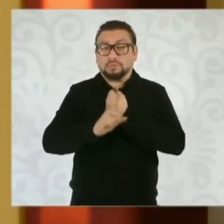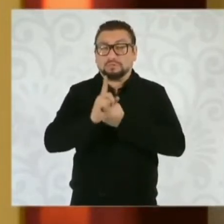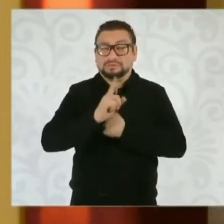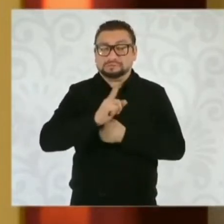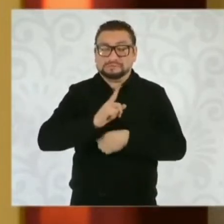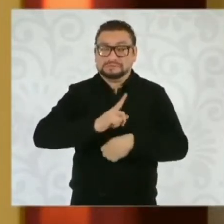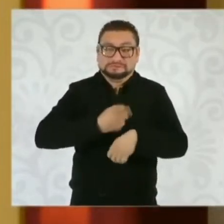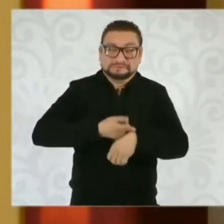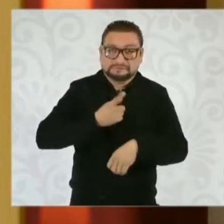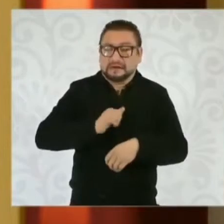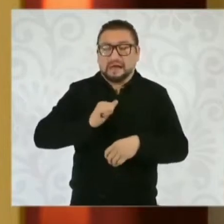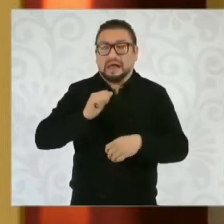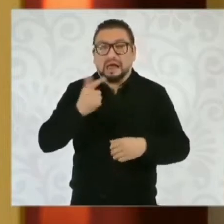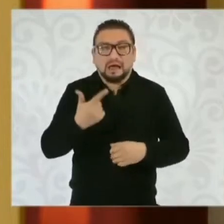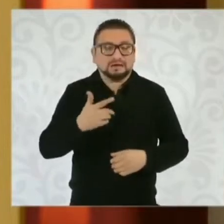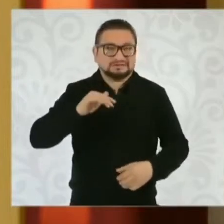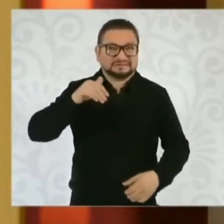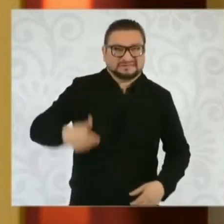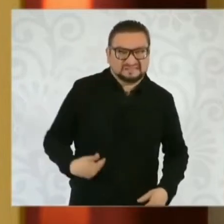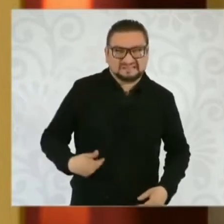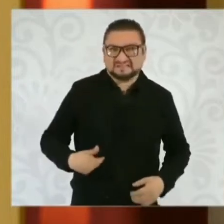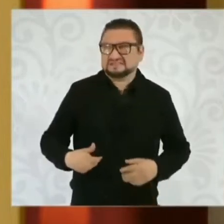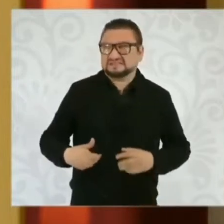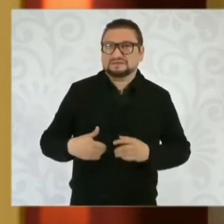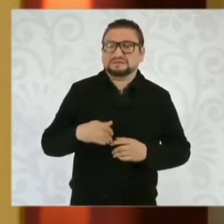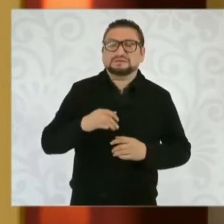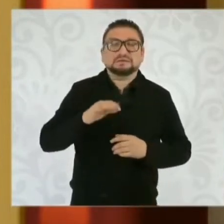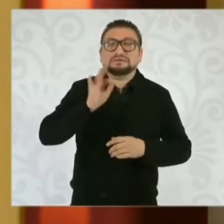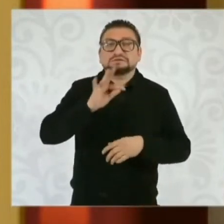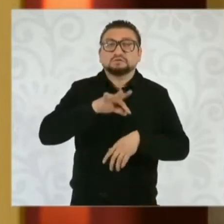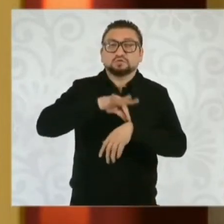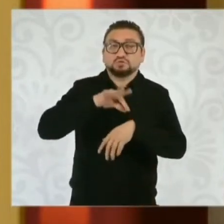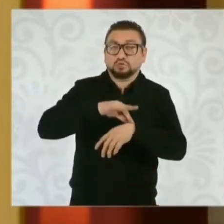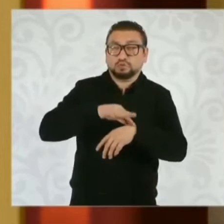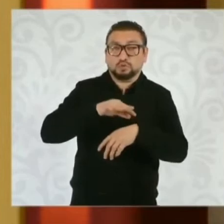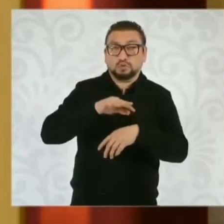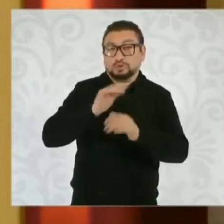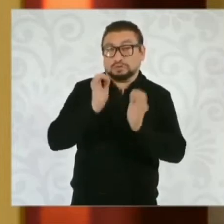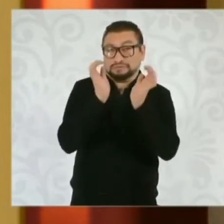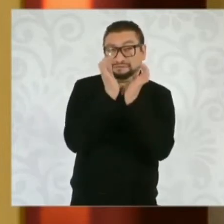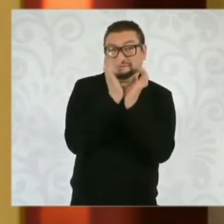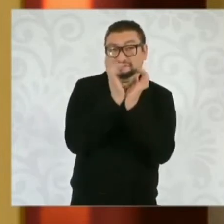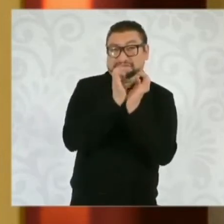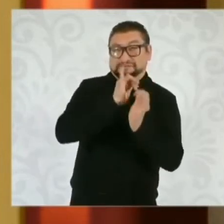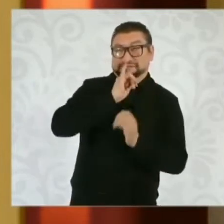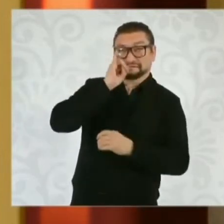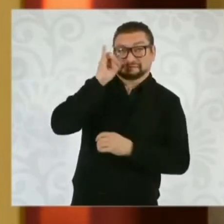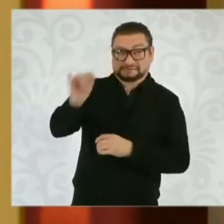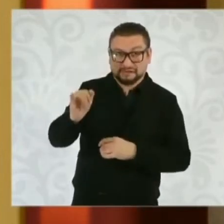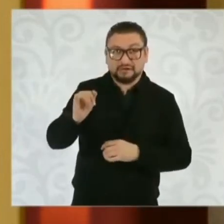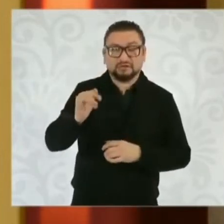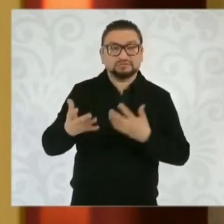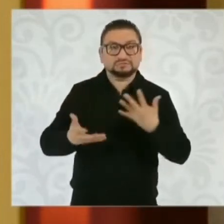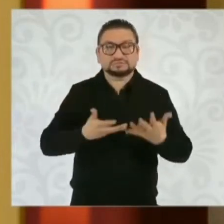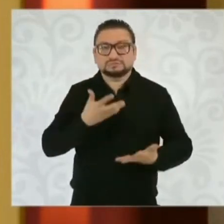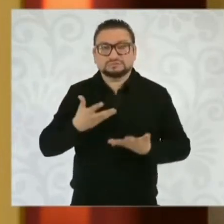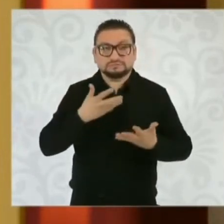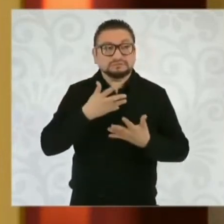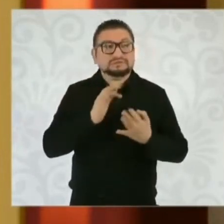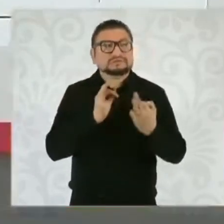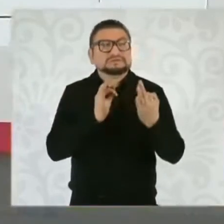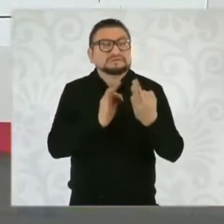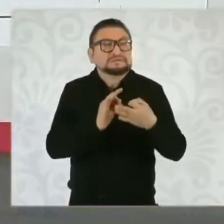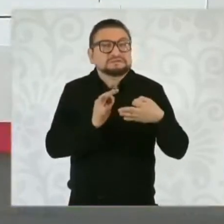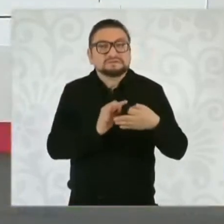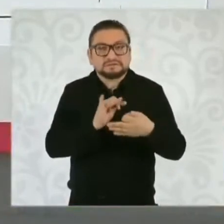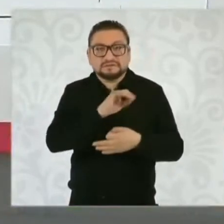de salud por un accidente y su clínica del ISSSTE queda lejos y hay una del IMSS